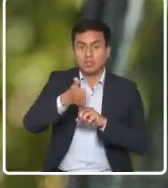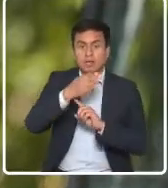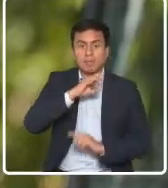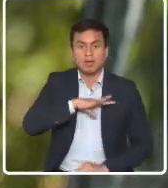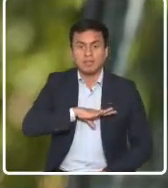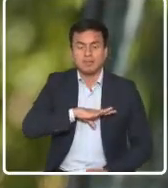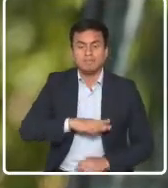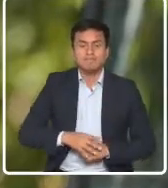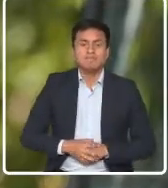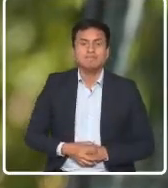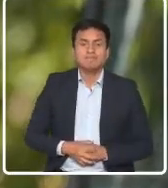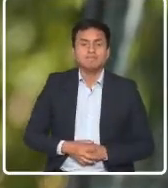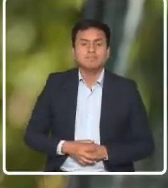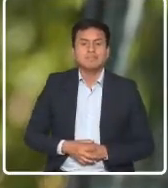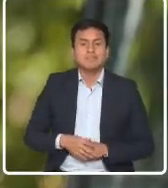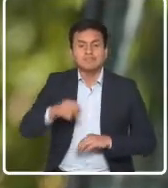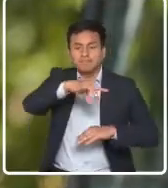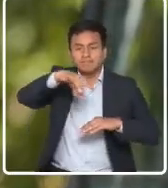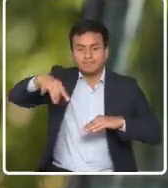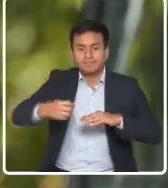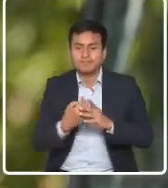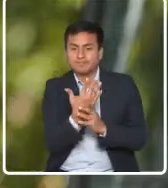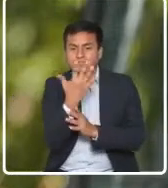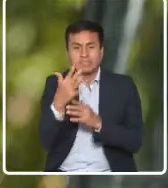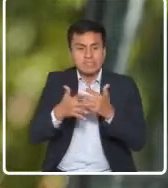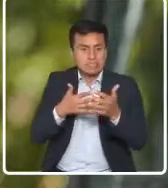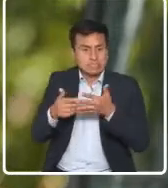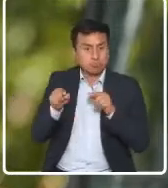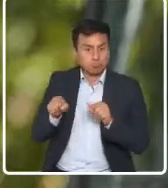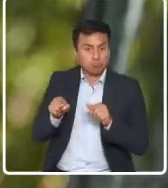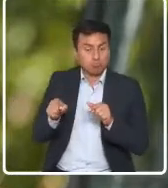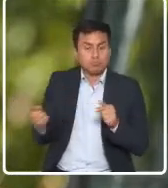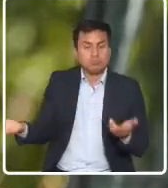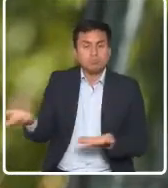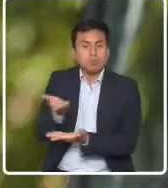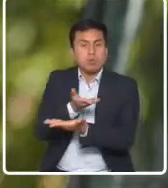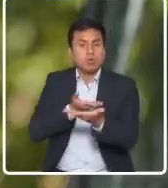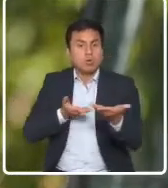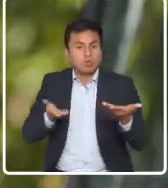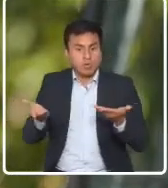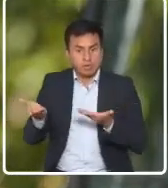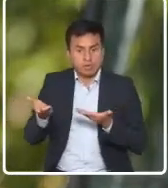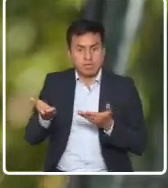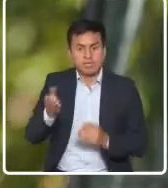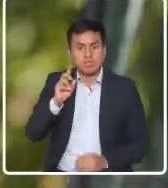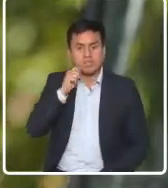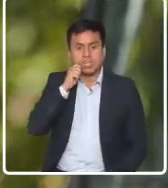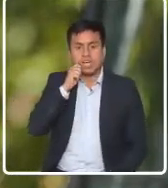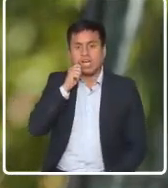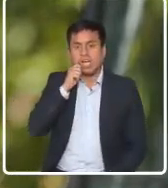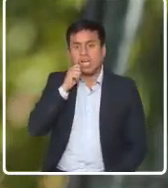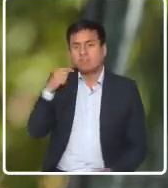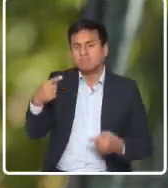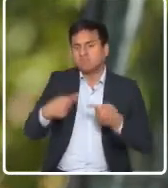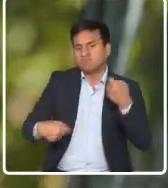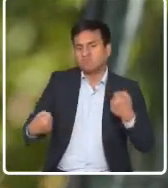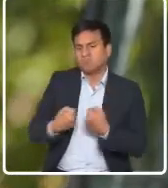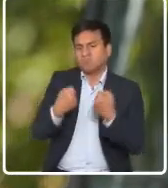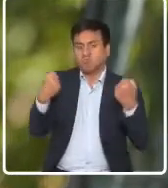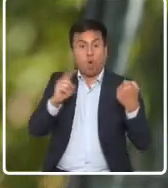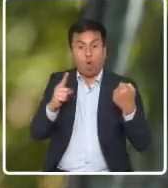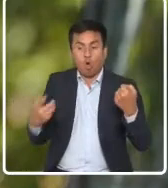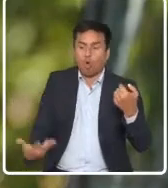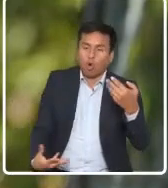patria, donde plantaciones y bosque nativo convivan no como especies antagónicas,